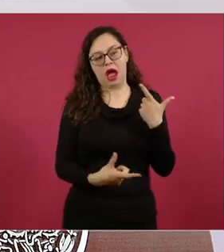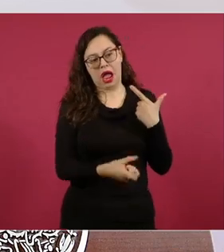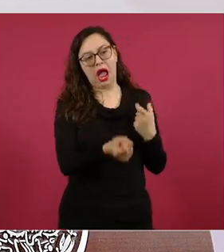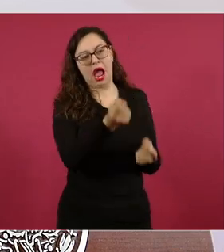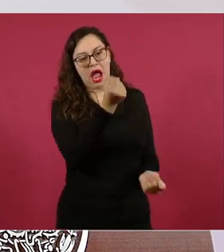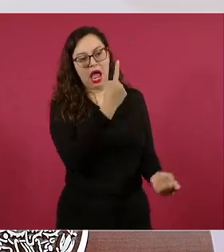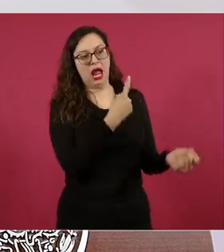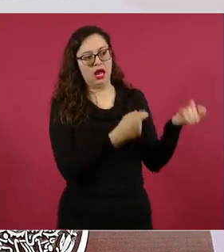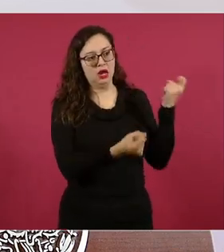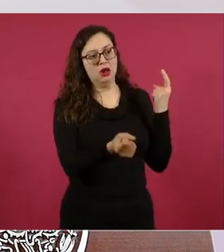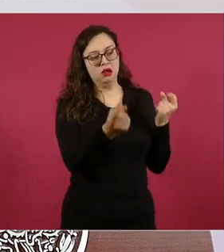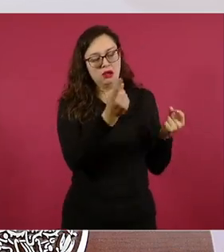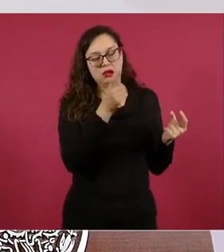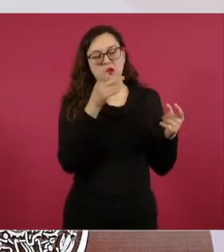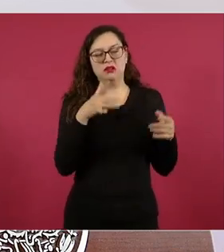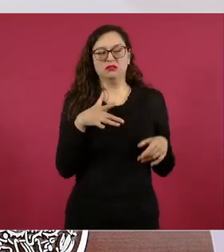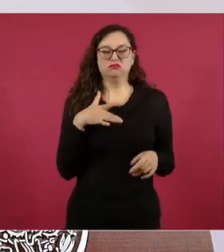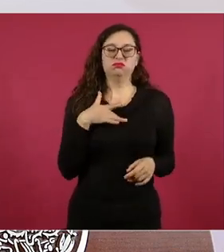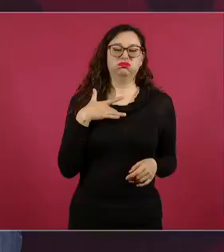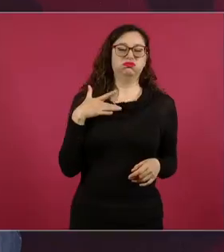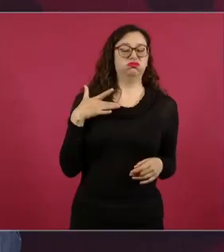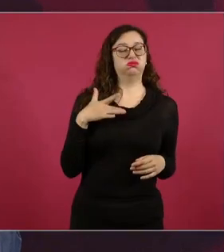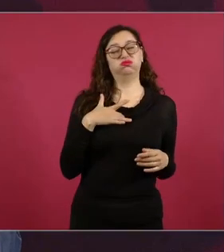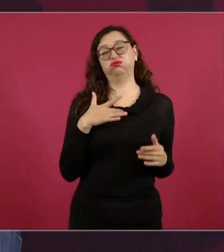aspirantes a fifís,